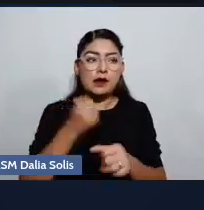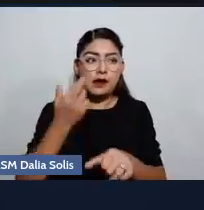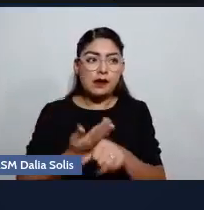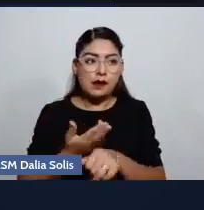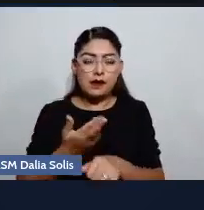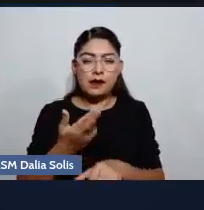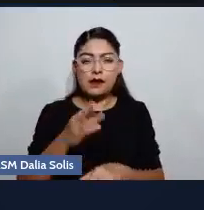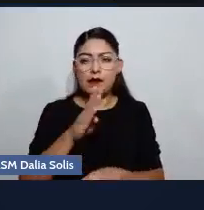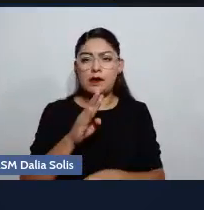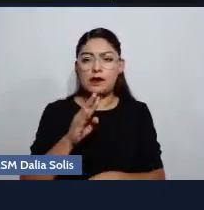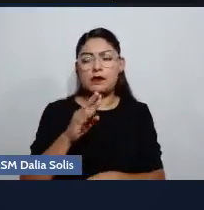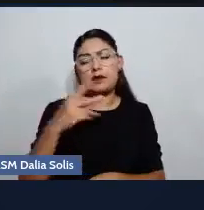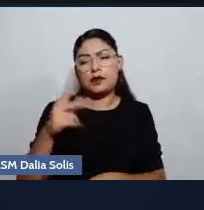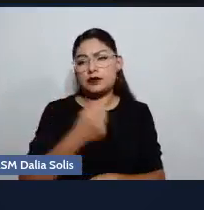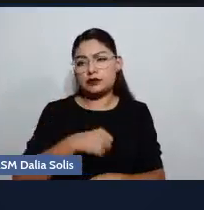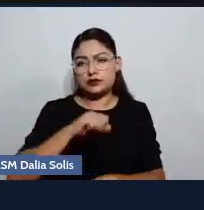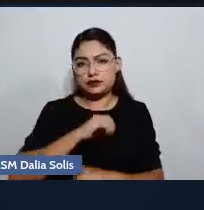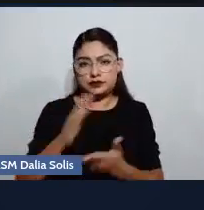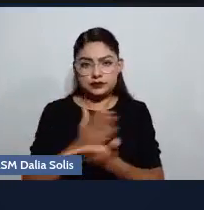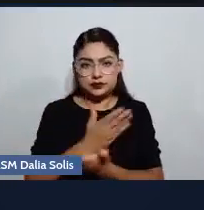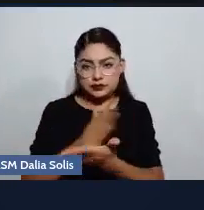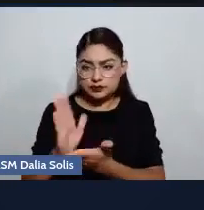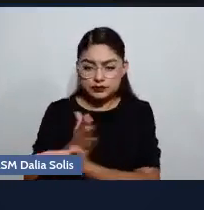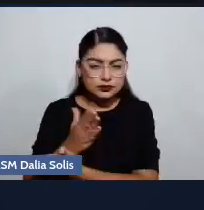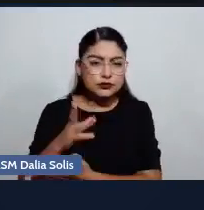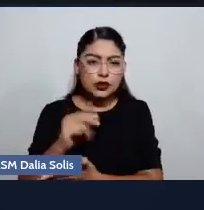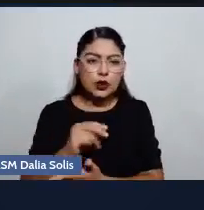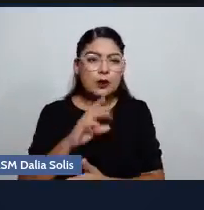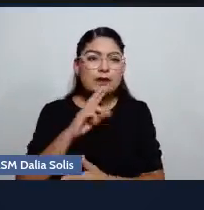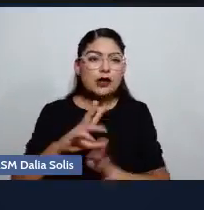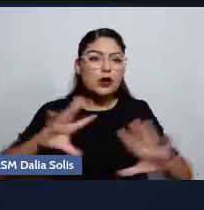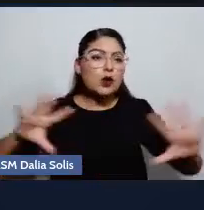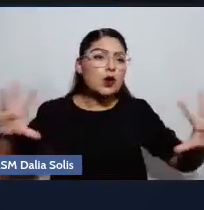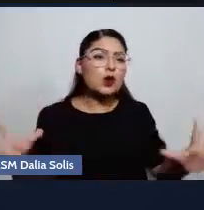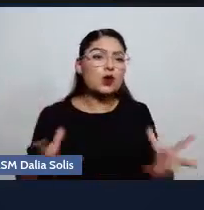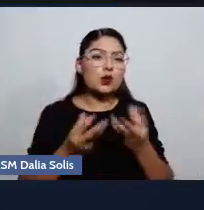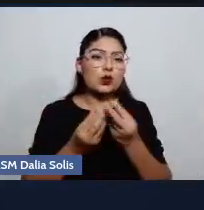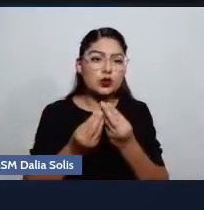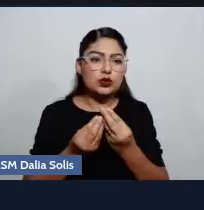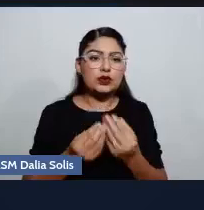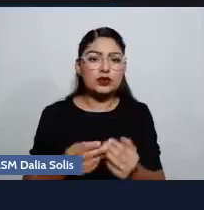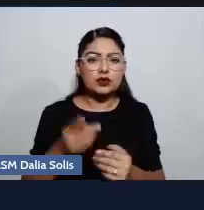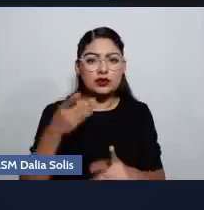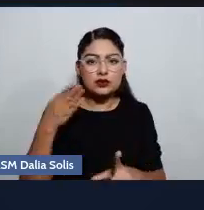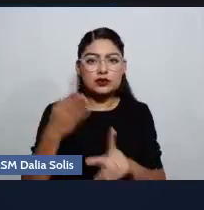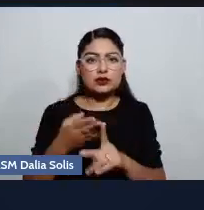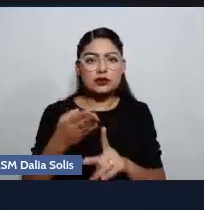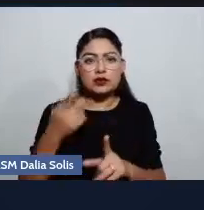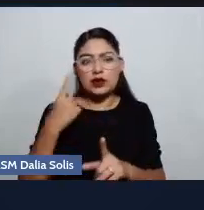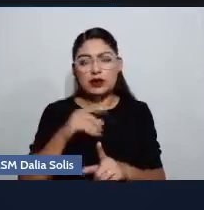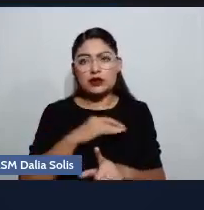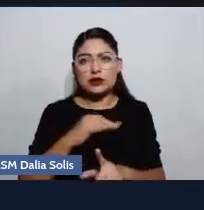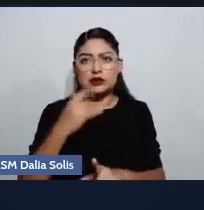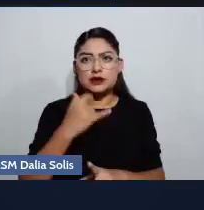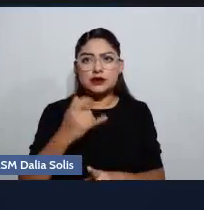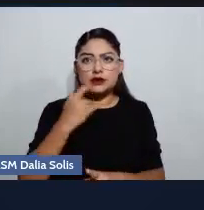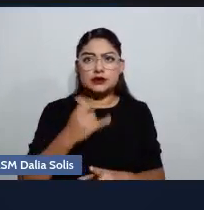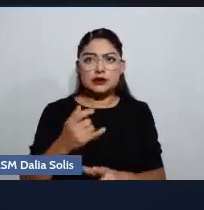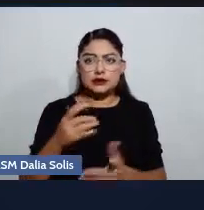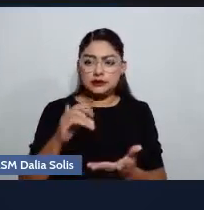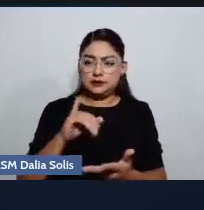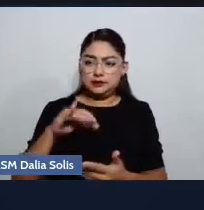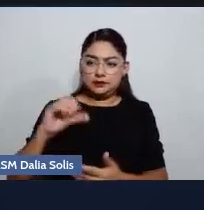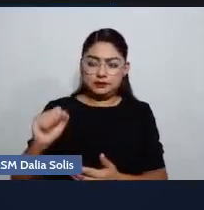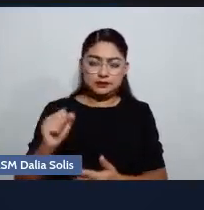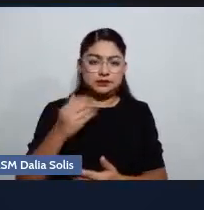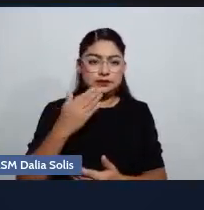sea uno solo. El primer paso es justo crear lo que son, es el IMSS Bienestar ahora, que ahí se pueden ir afiliando